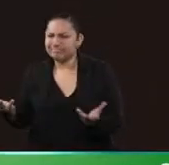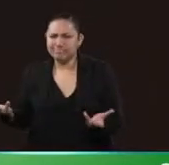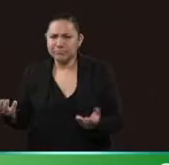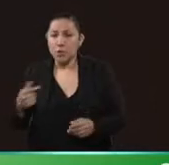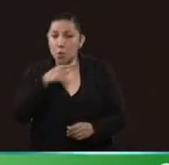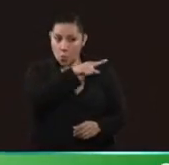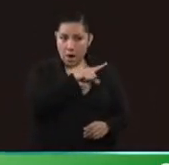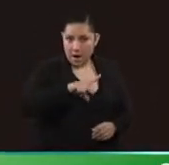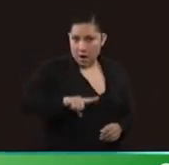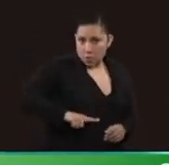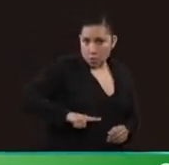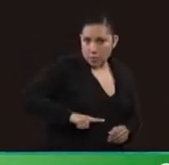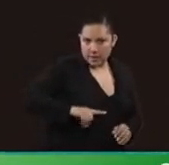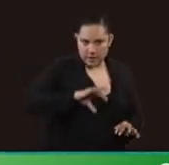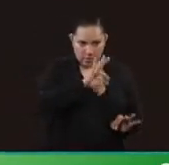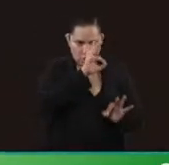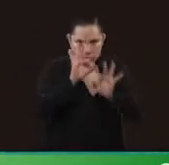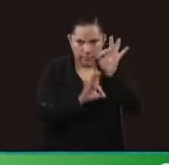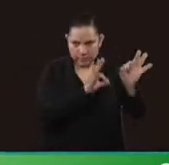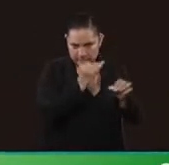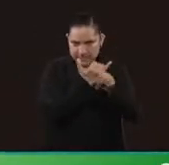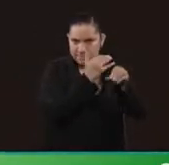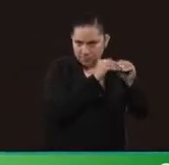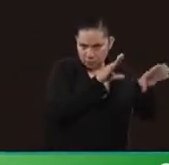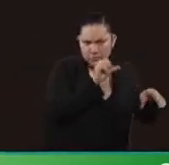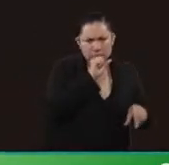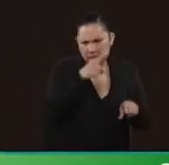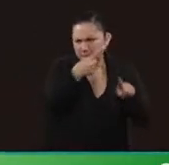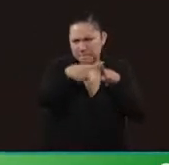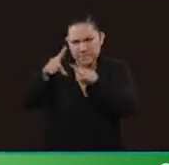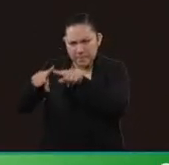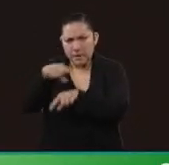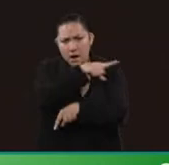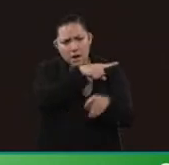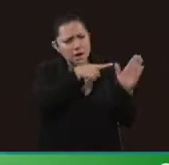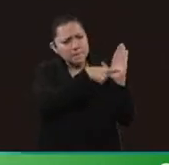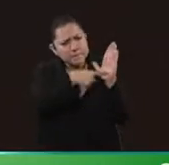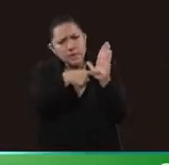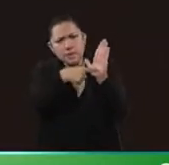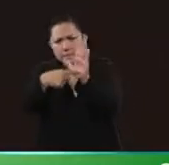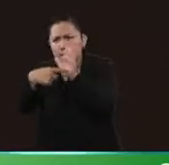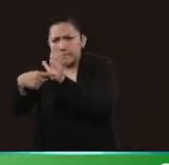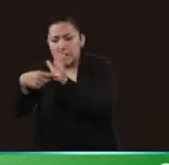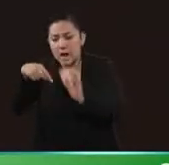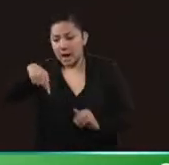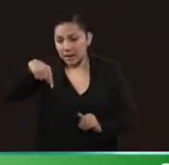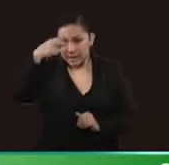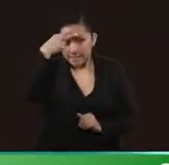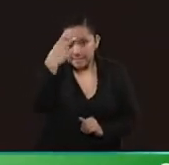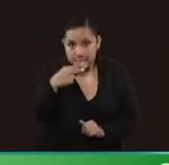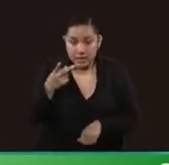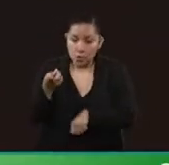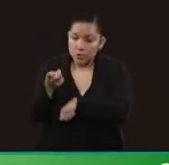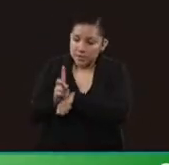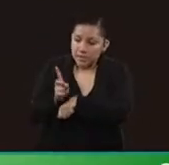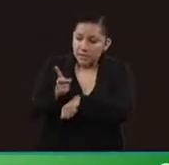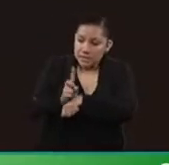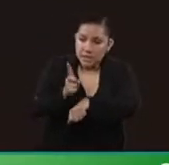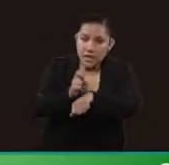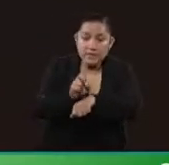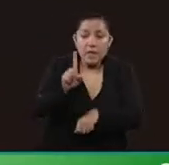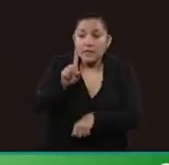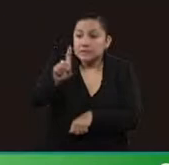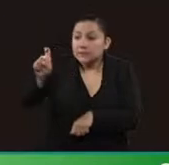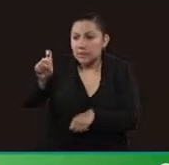oficiales México cada día tiene 100 muertos producto de la violencia han